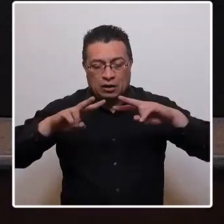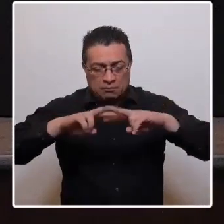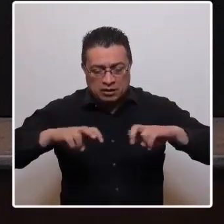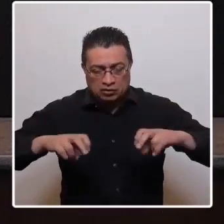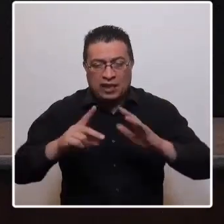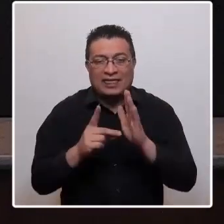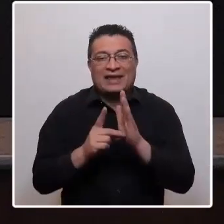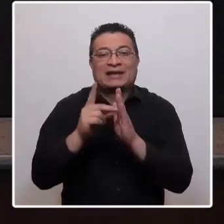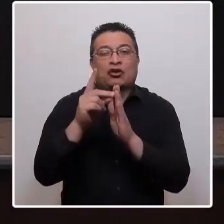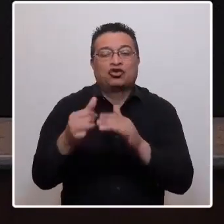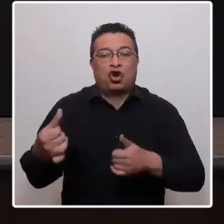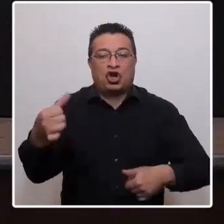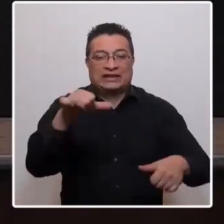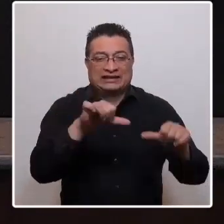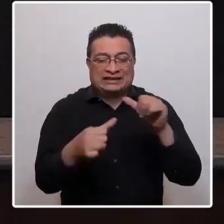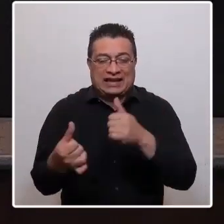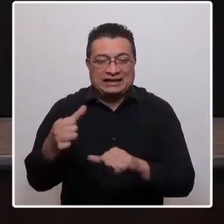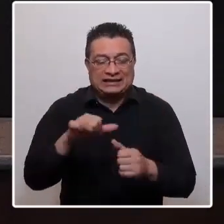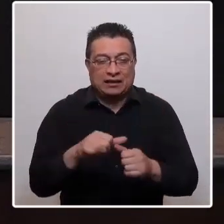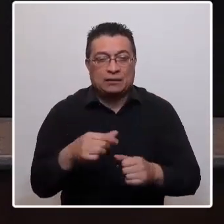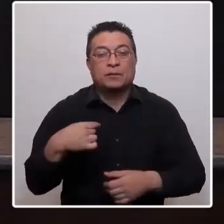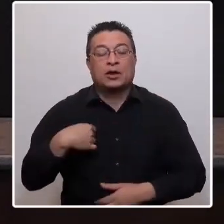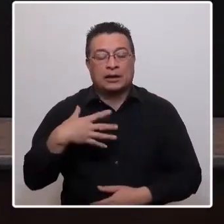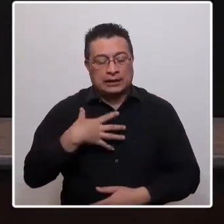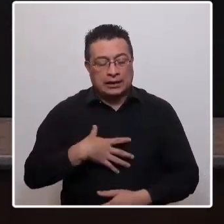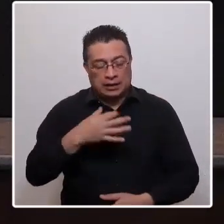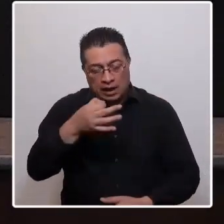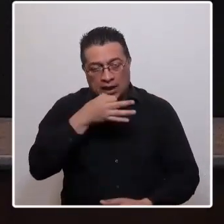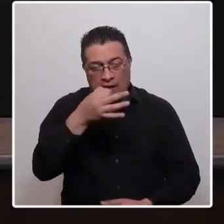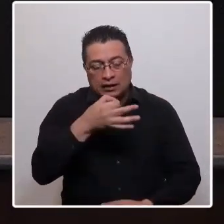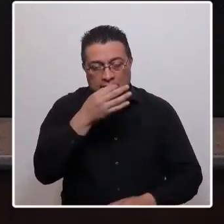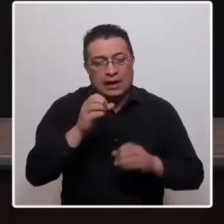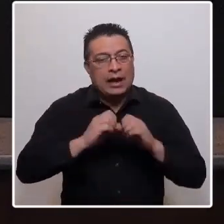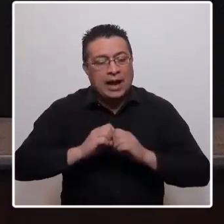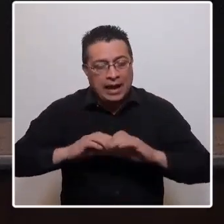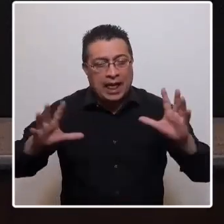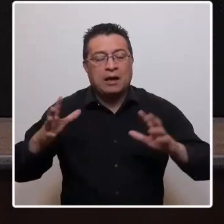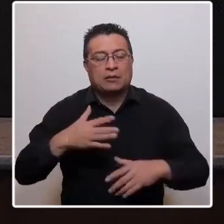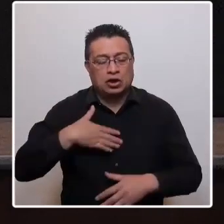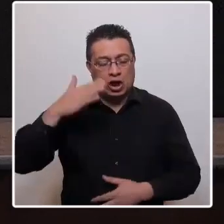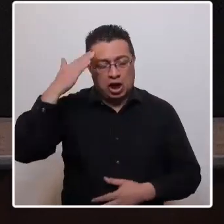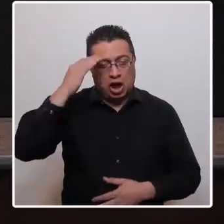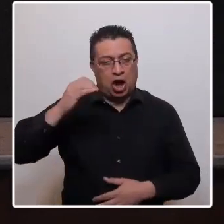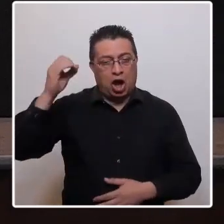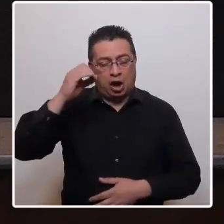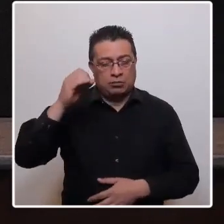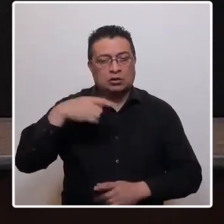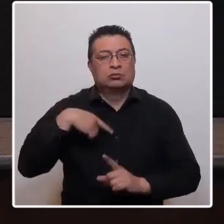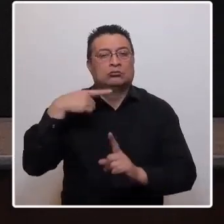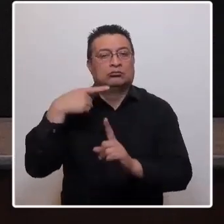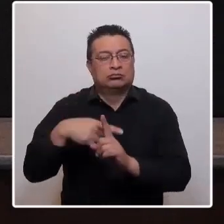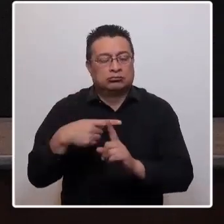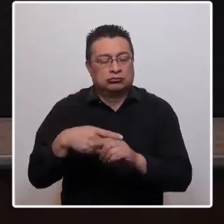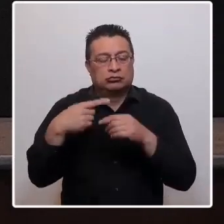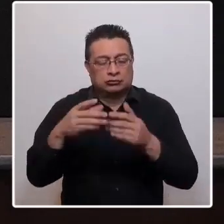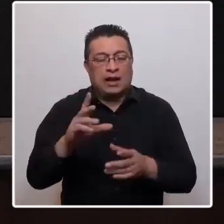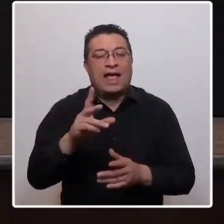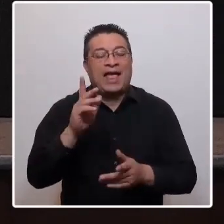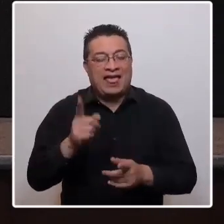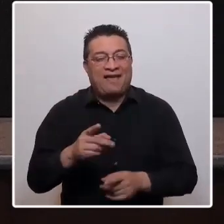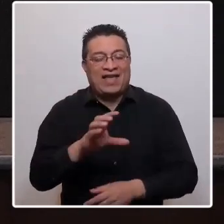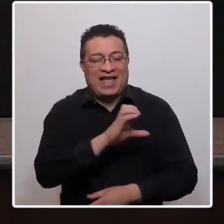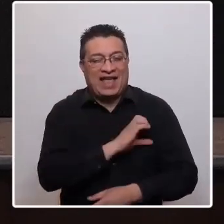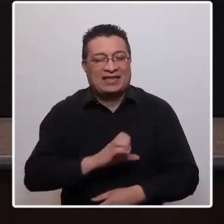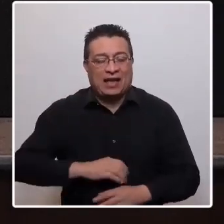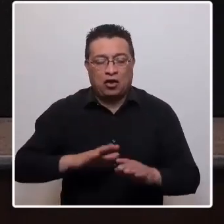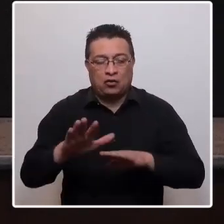la ciencia. Deseo expresar claramente mi opinión favorable al deber del Estado de proteger todos